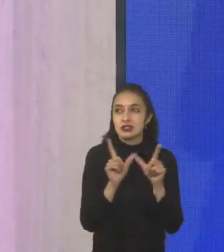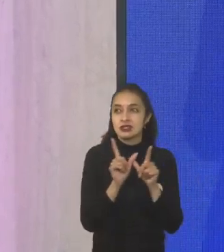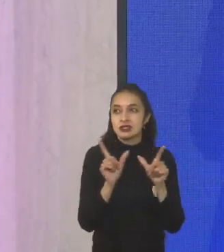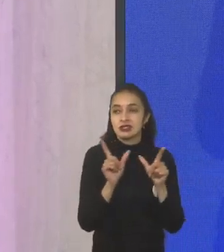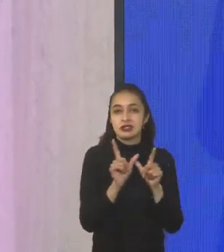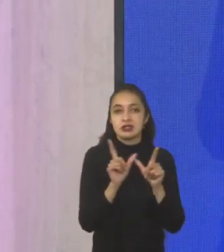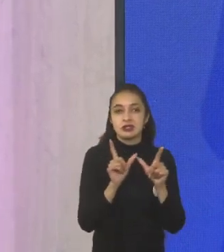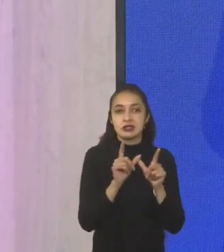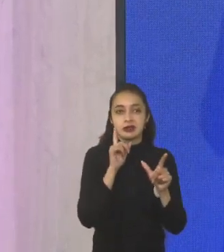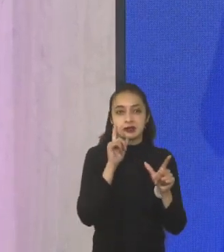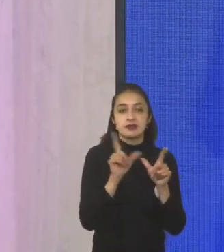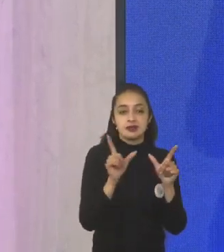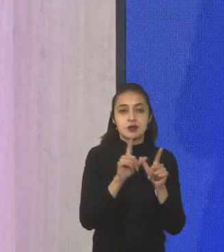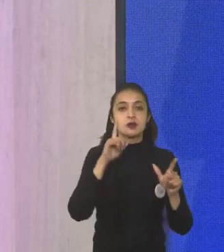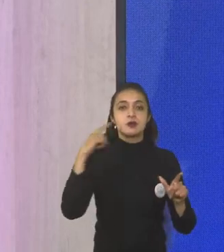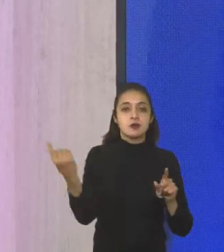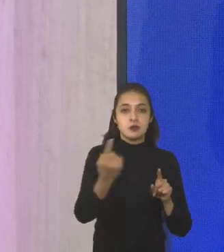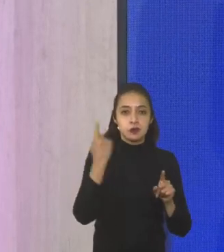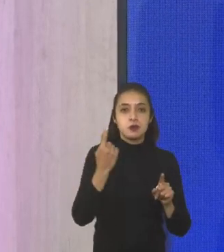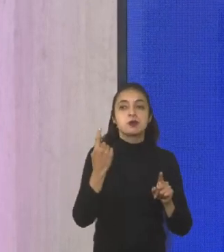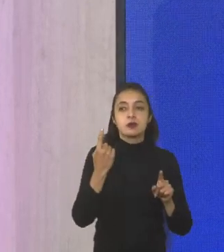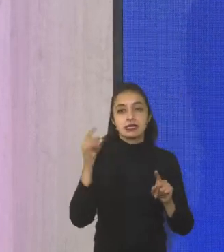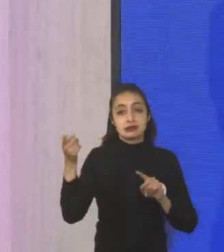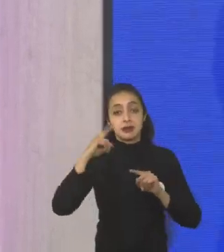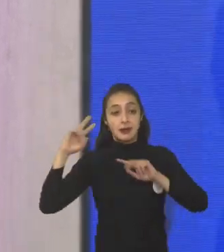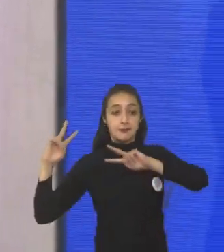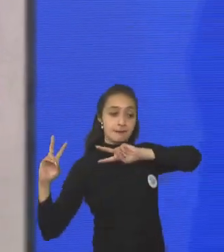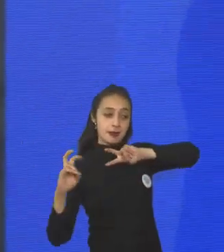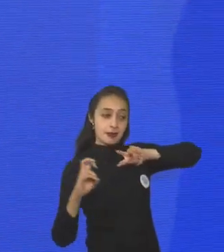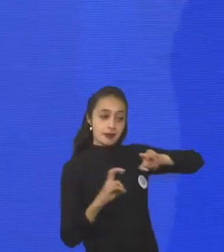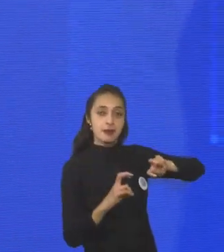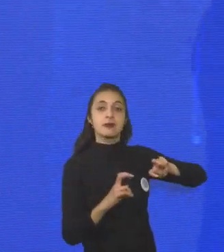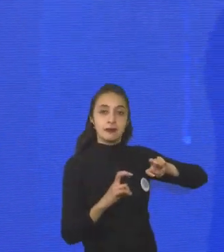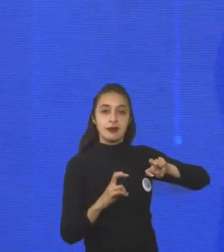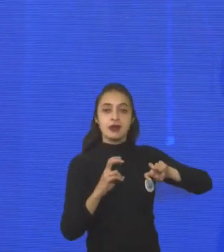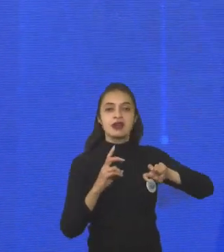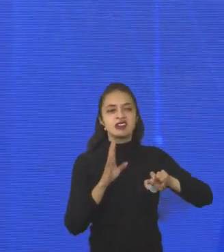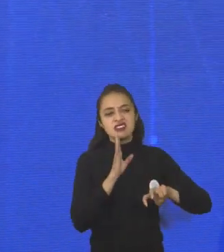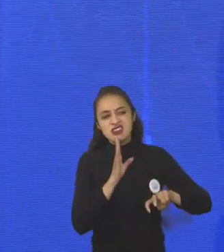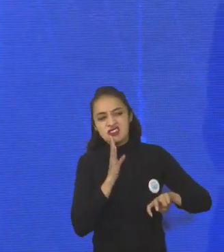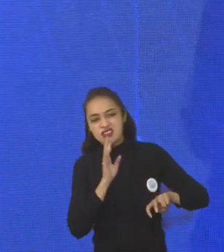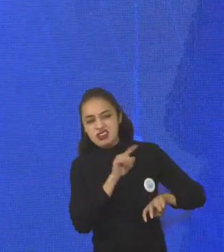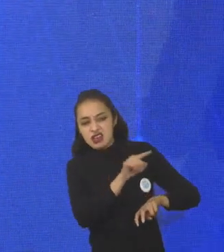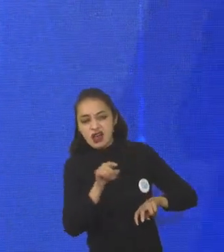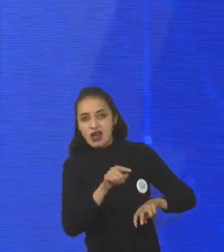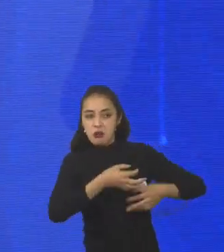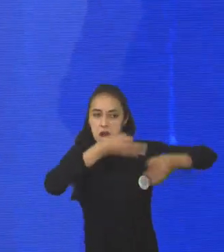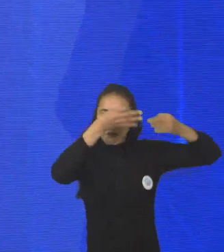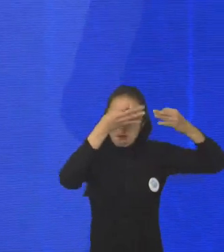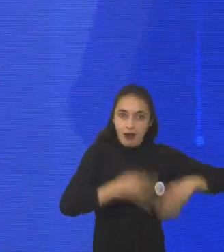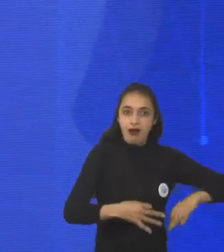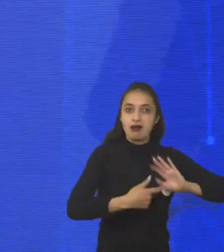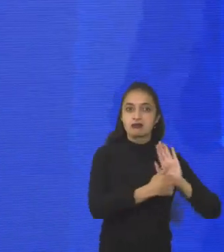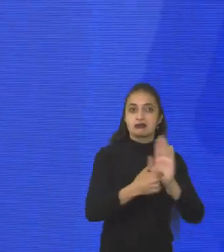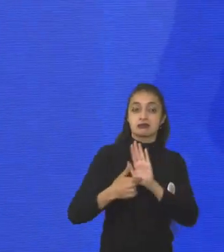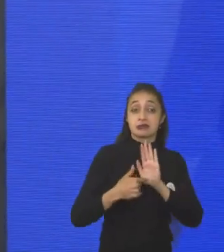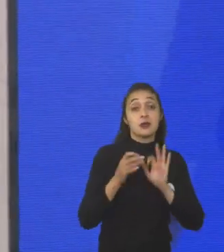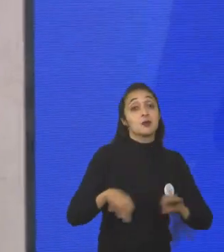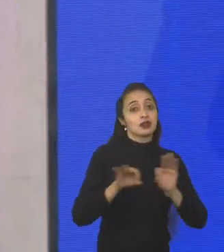hacen para la televisión local. Ellos hacen una investigación también a través de proimágenes de quiénes están formalizados, porque